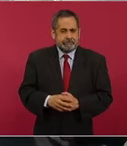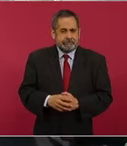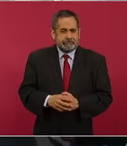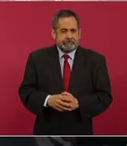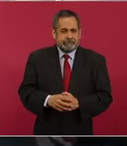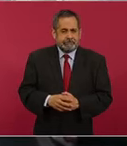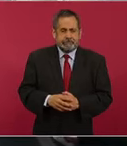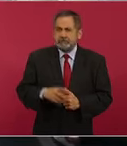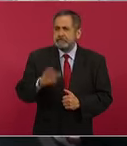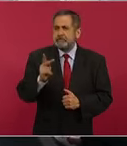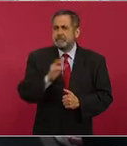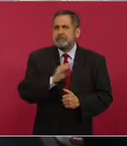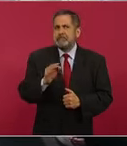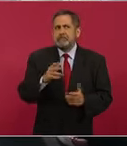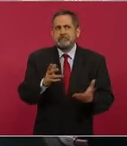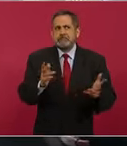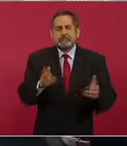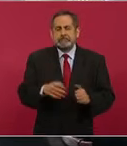andaban